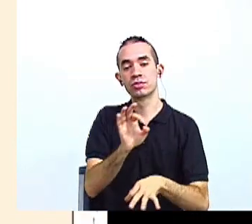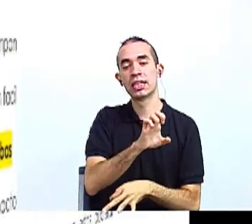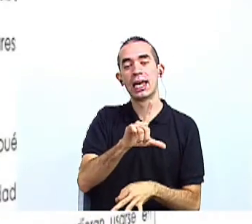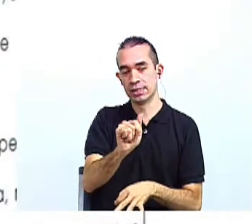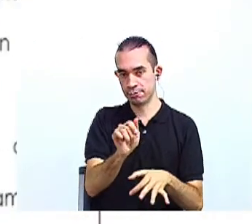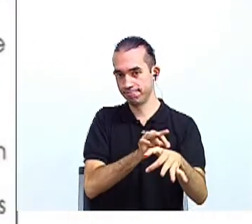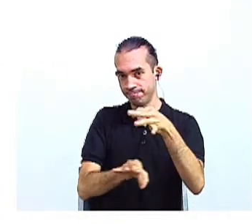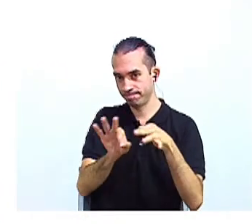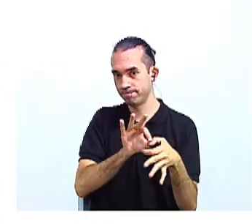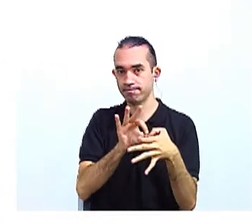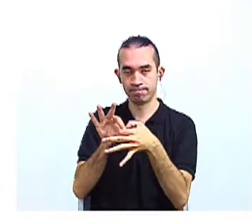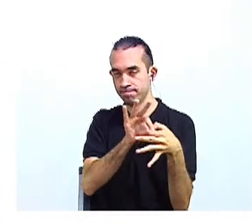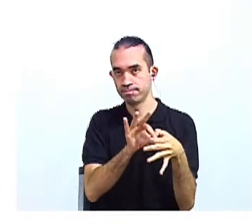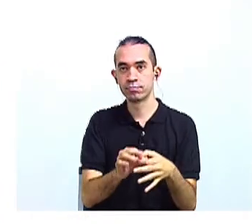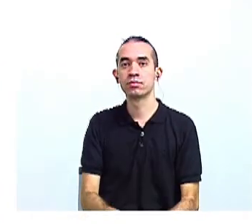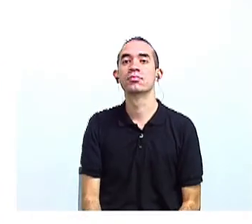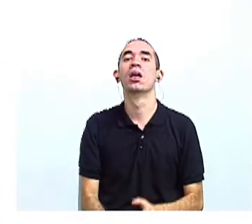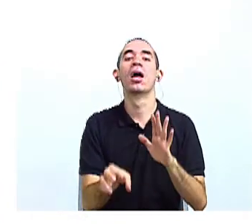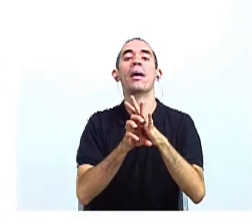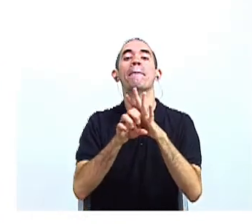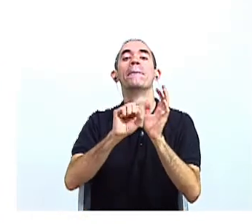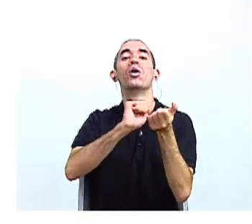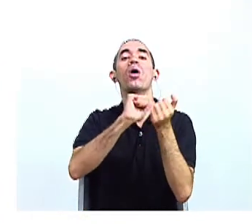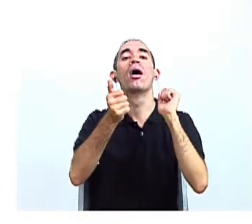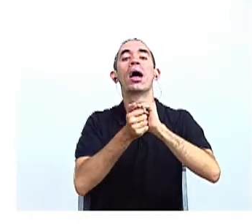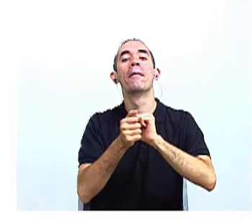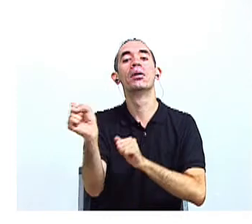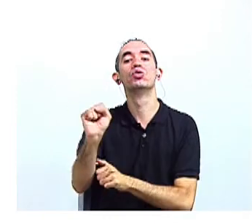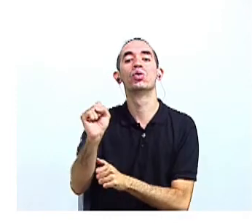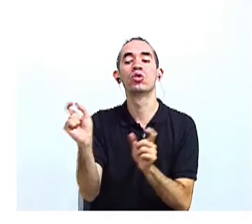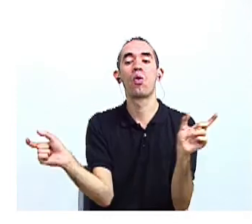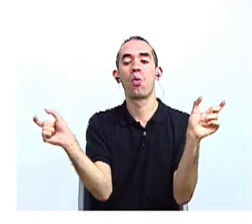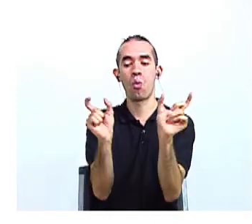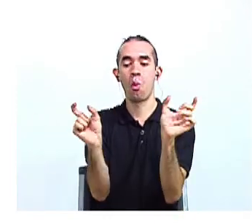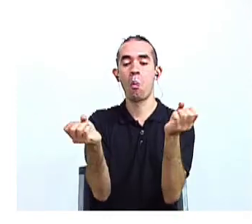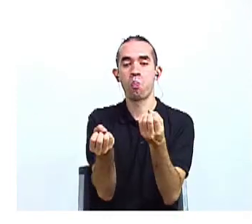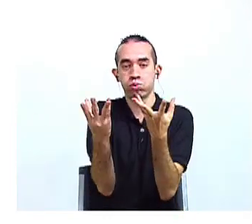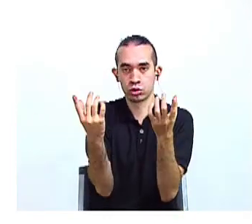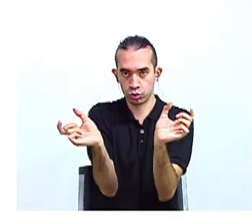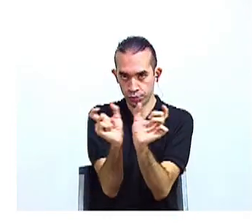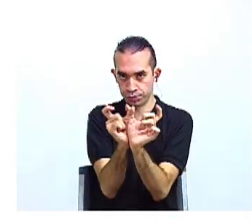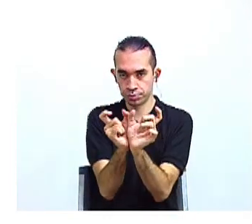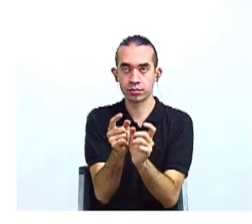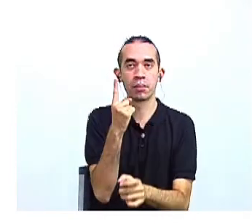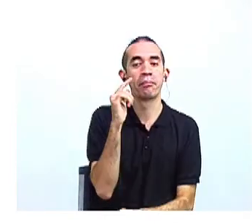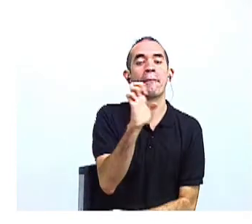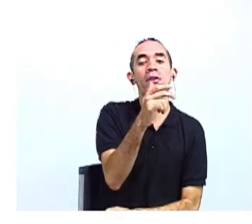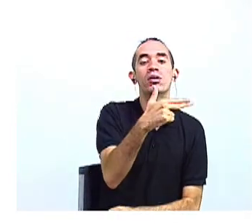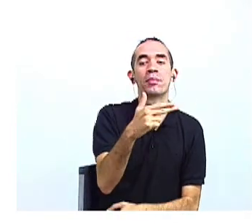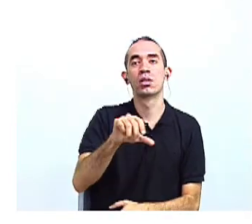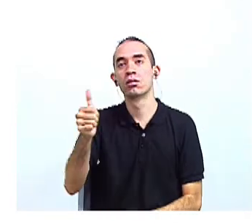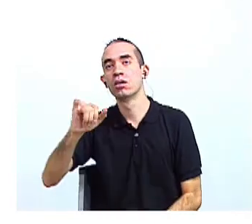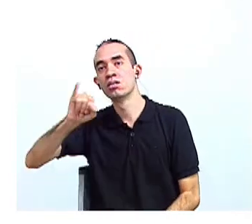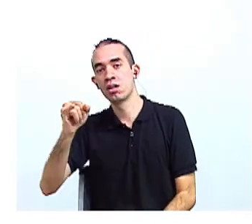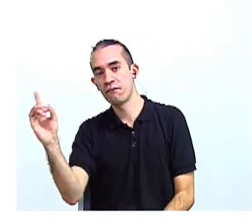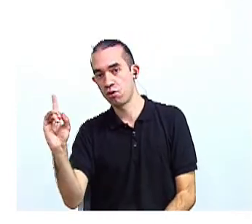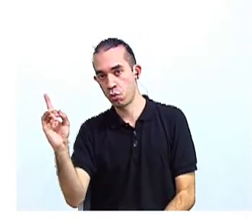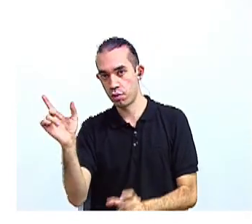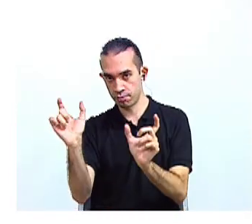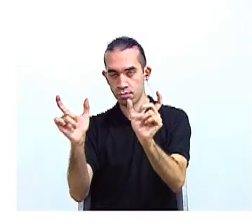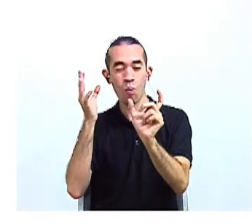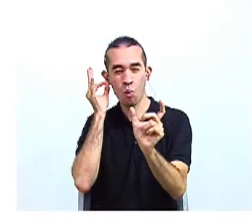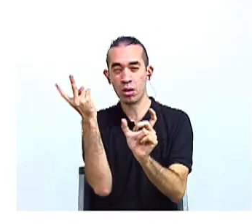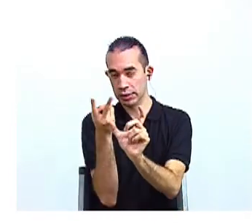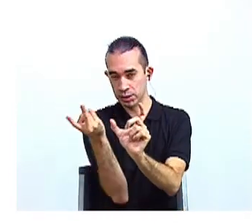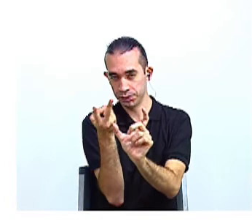Pero ¿qué pasa si nuestro sujeto cambia y es un sujeto compuesto? Bueno, Emmanuel Charpentier y Jennifer Doudna, dice